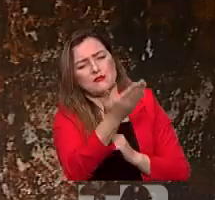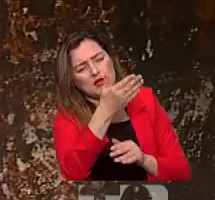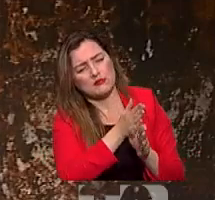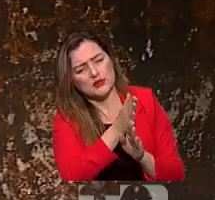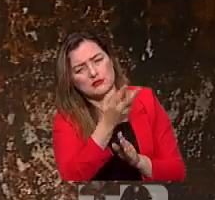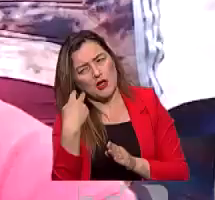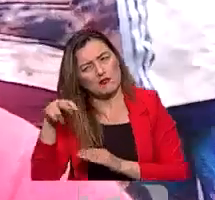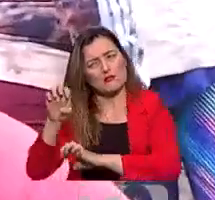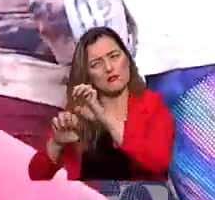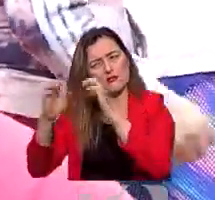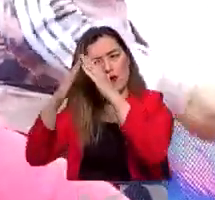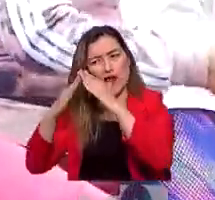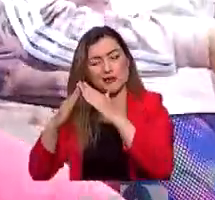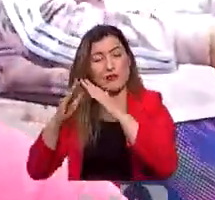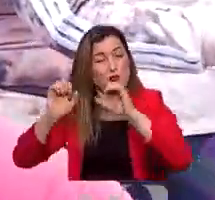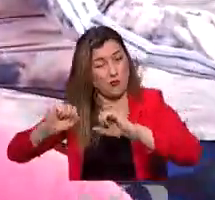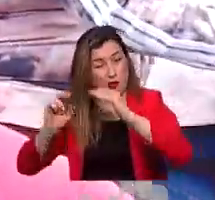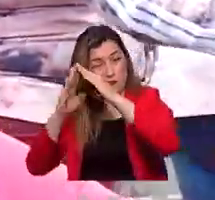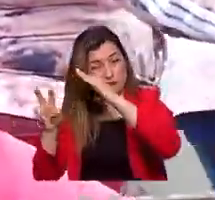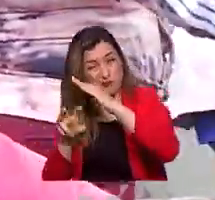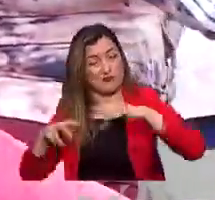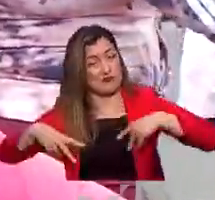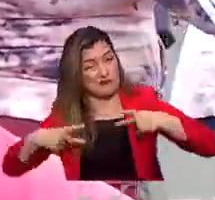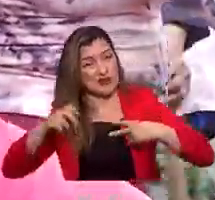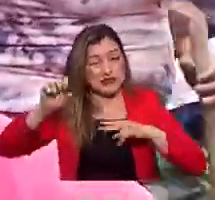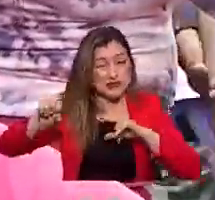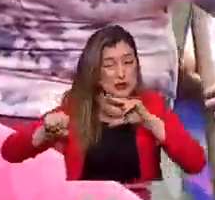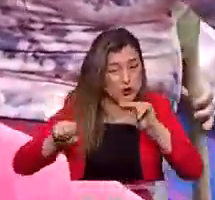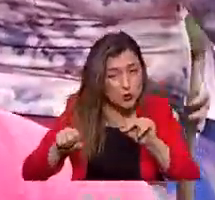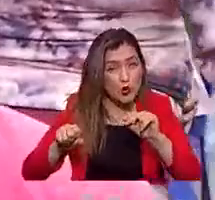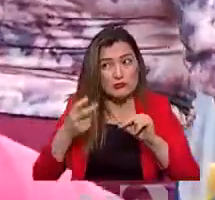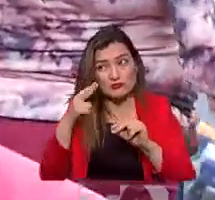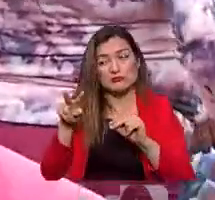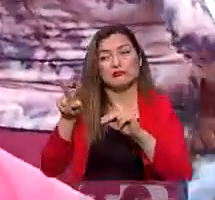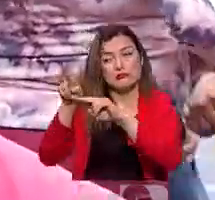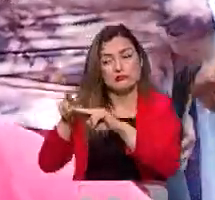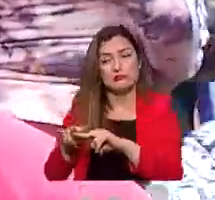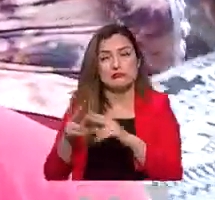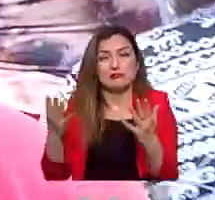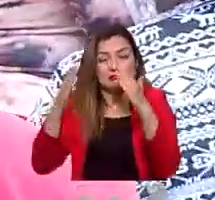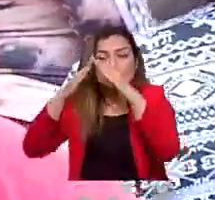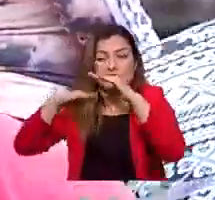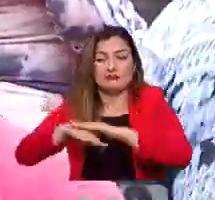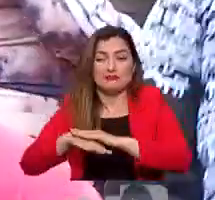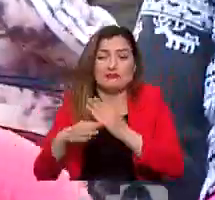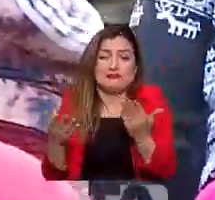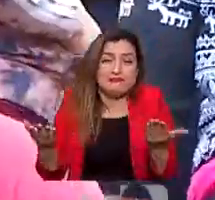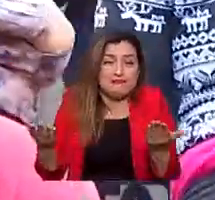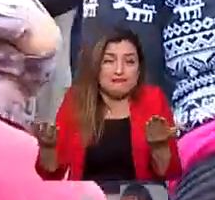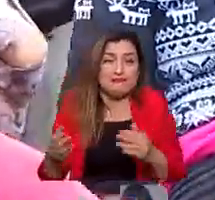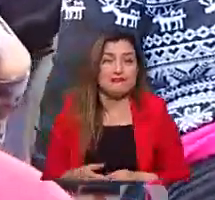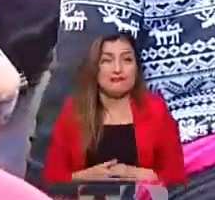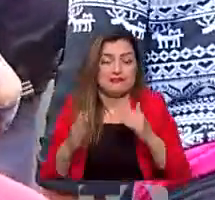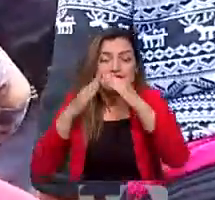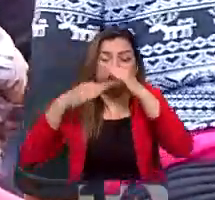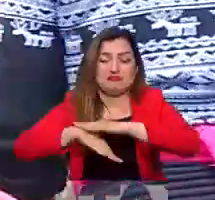evaluar las viviendas. Eso necesito, o sea, que algún ingeniero, alguien me venga y me lo diga, ¿vale o no? Y si no vale, me toca botarle porque es una bomba de tiempo,